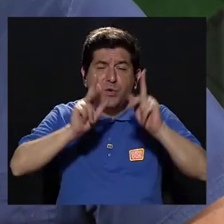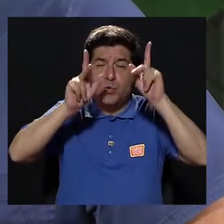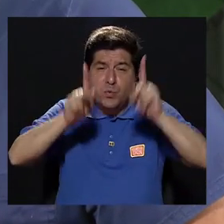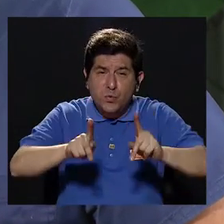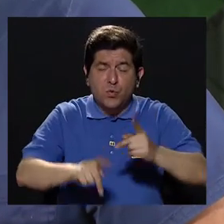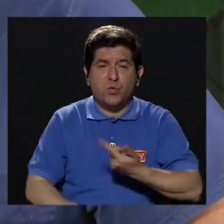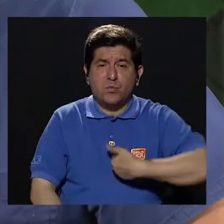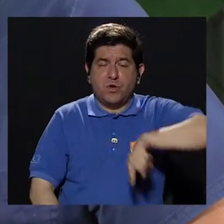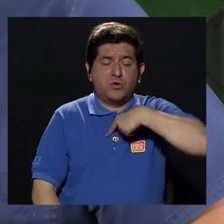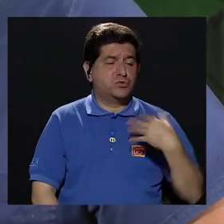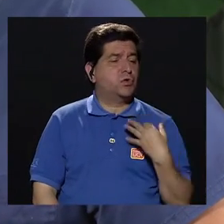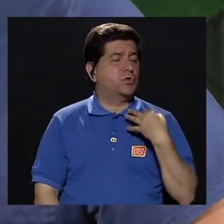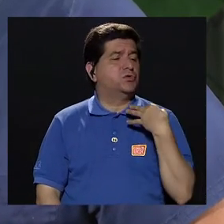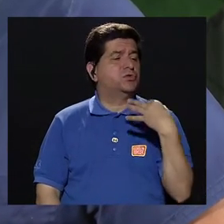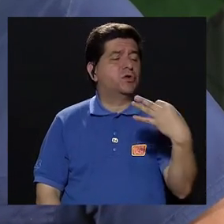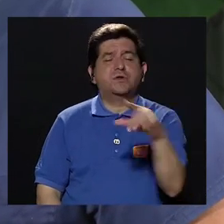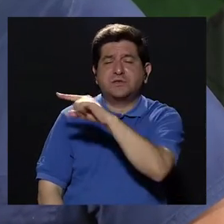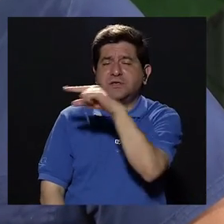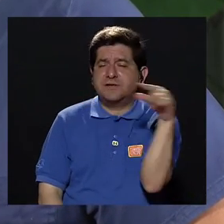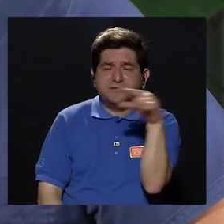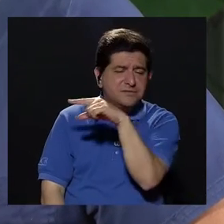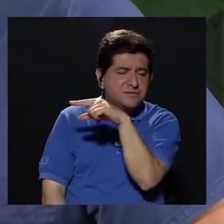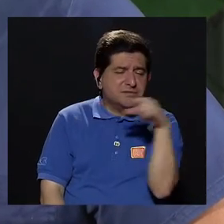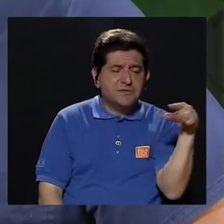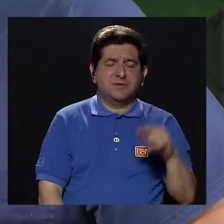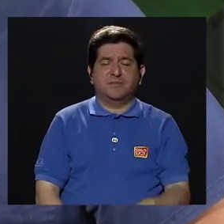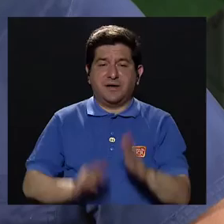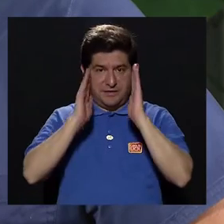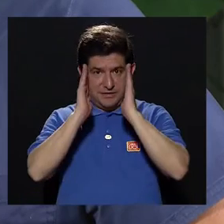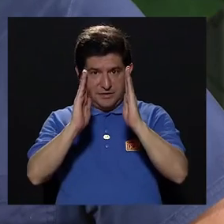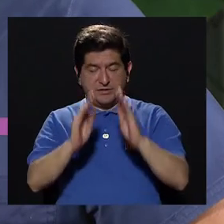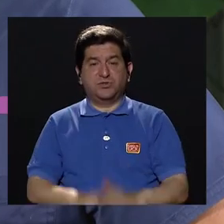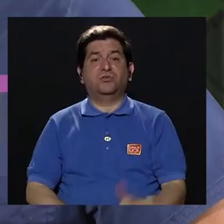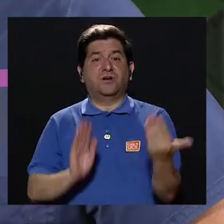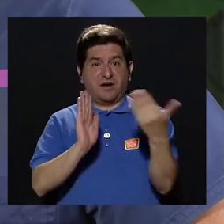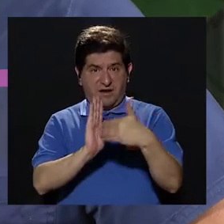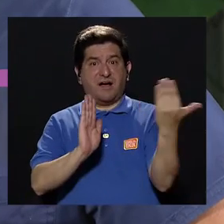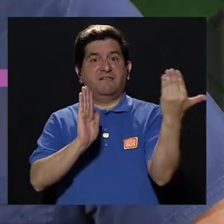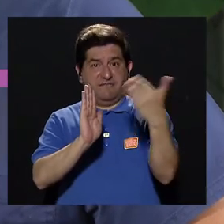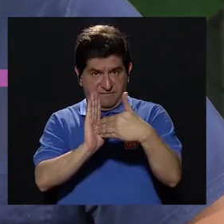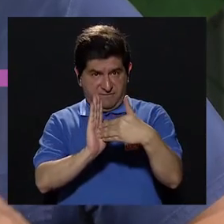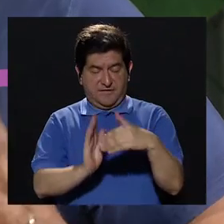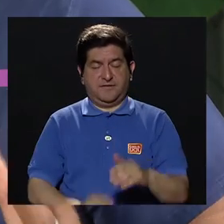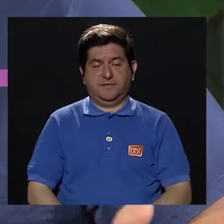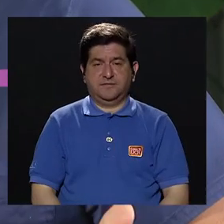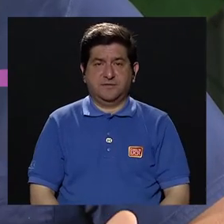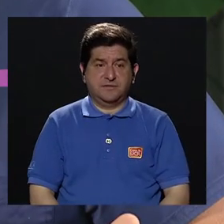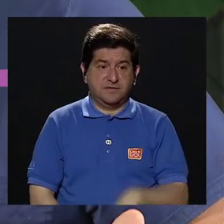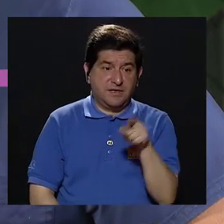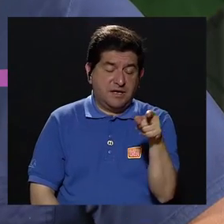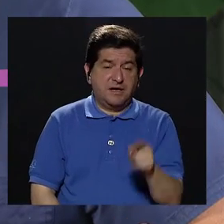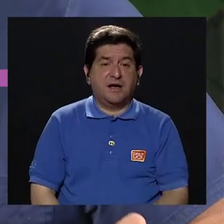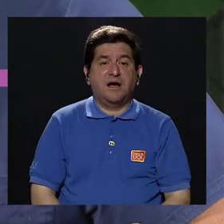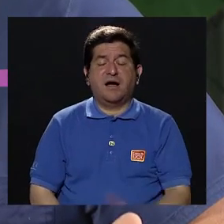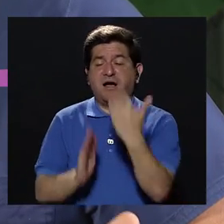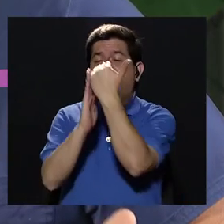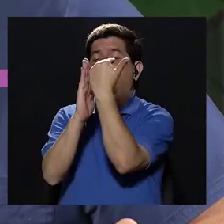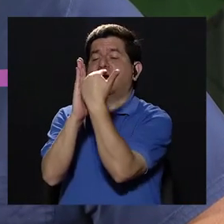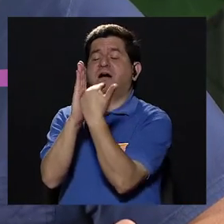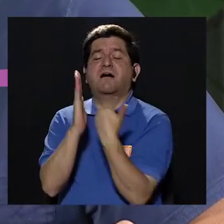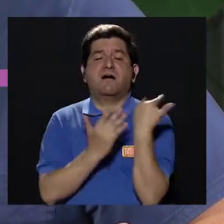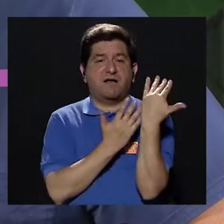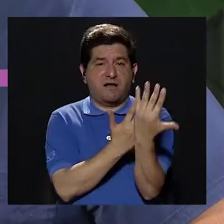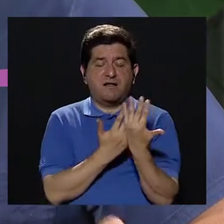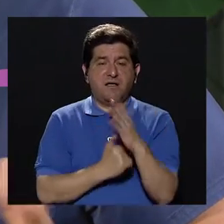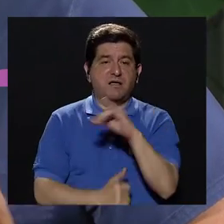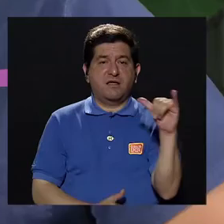la cantidad de personas que tenemos todos los días, todas las semanas, y esto afecta no solo las listas de